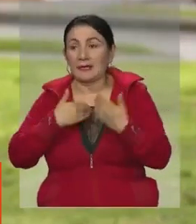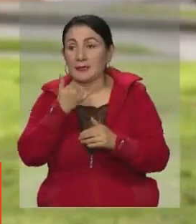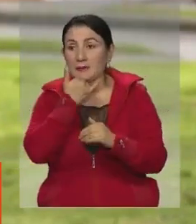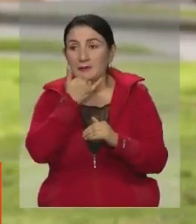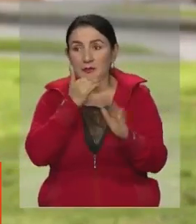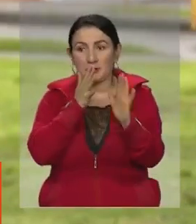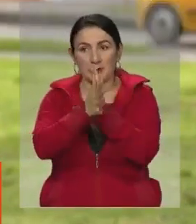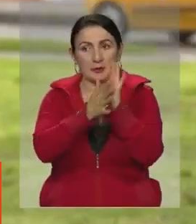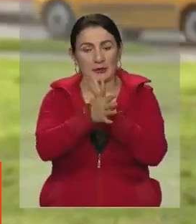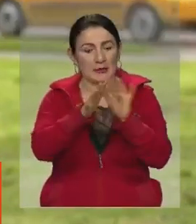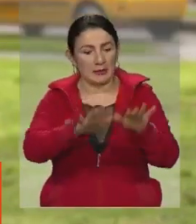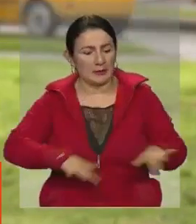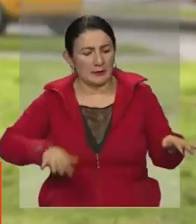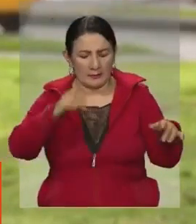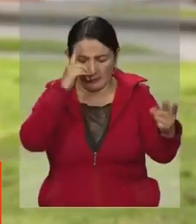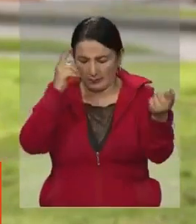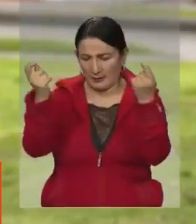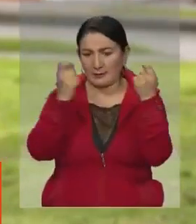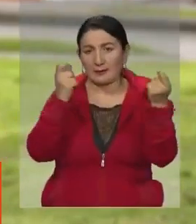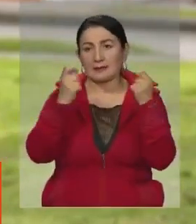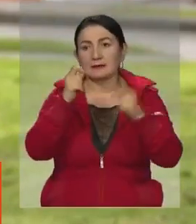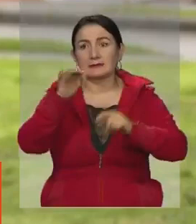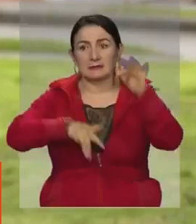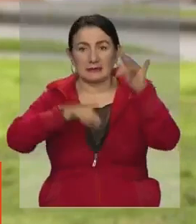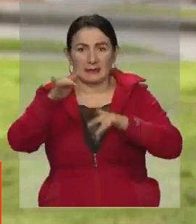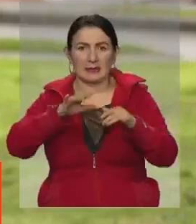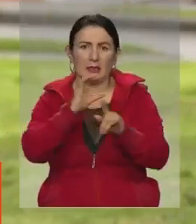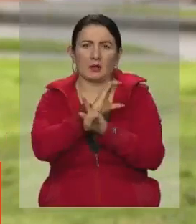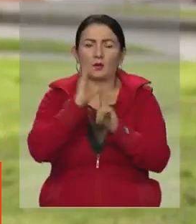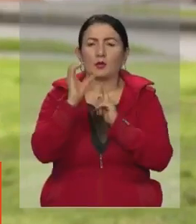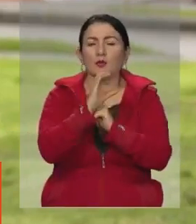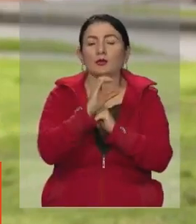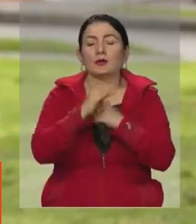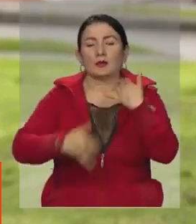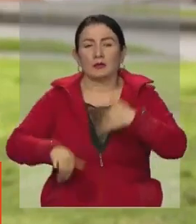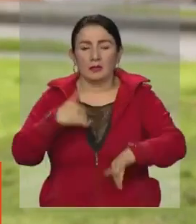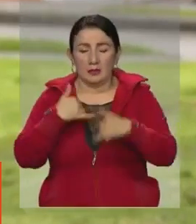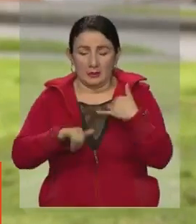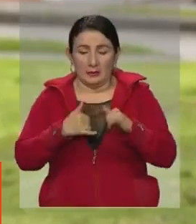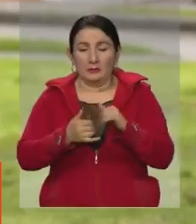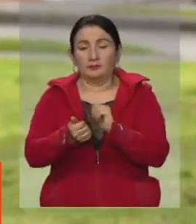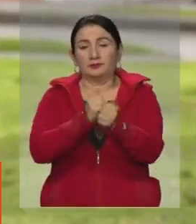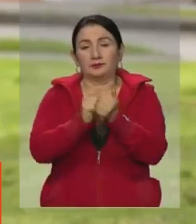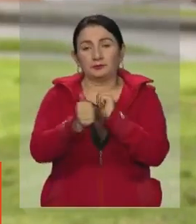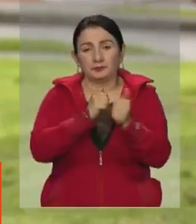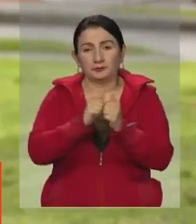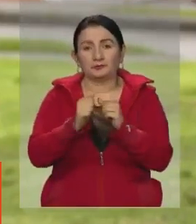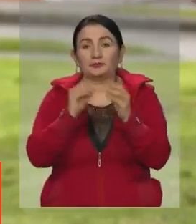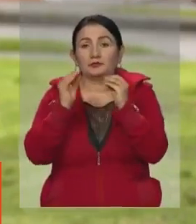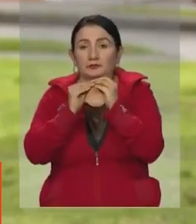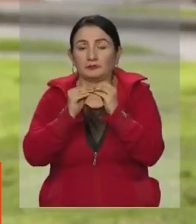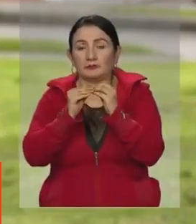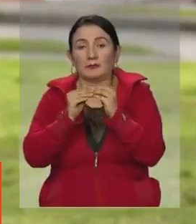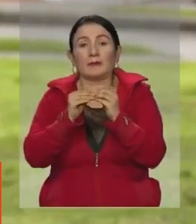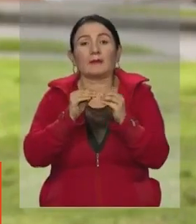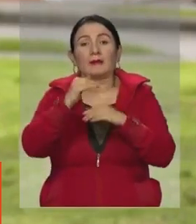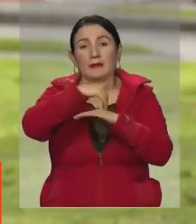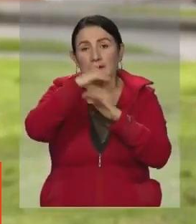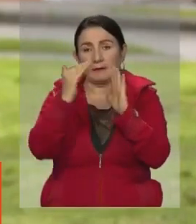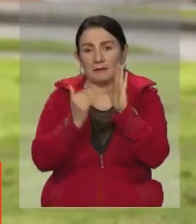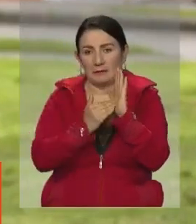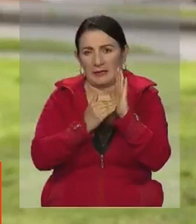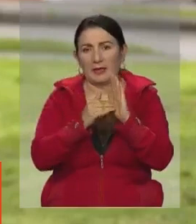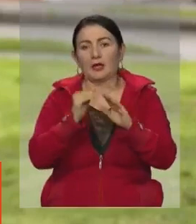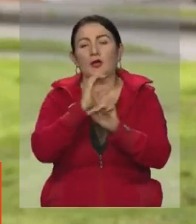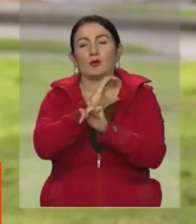que esto hace parte de una estrategia de la Secretaría de Cultura, Recreación y Deporte, la Filarmónica de Bogotá y el IDEPAC denominada